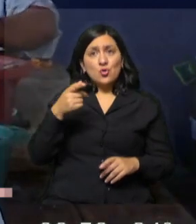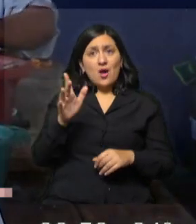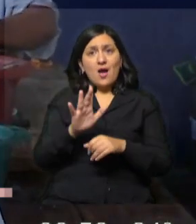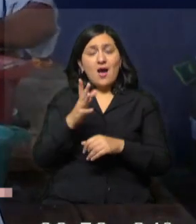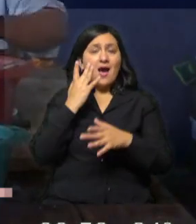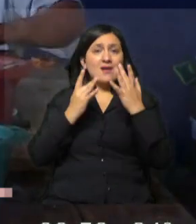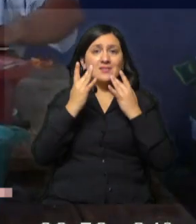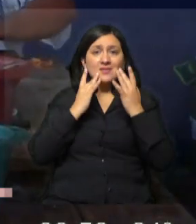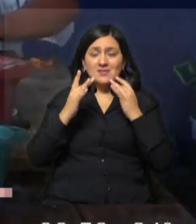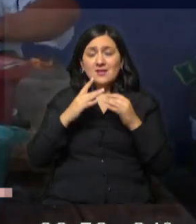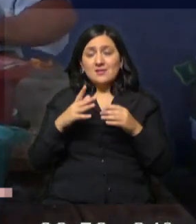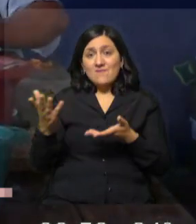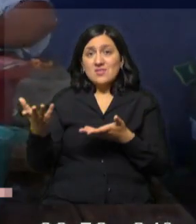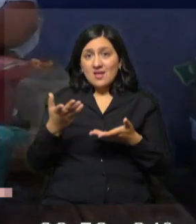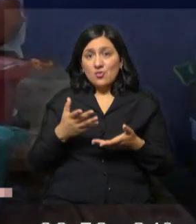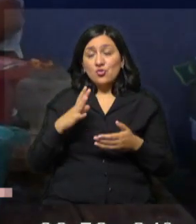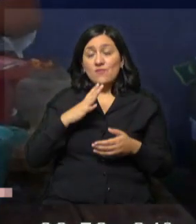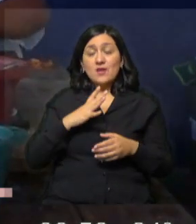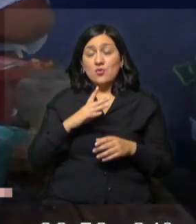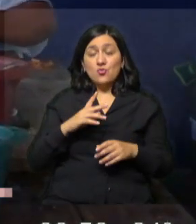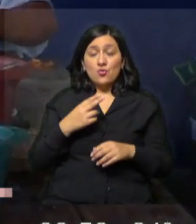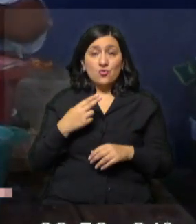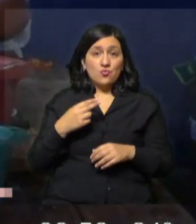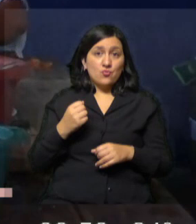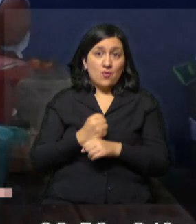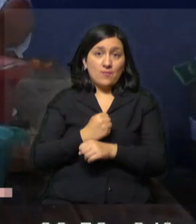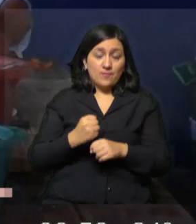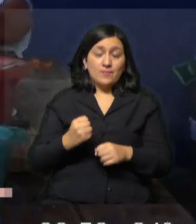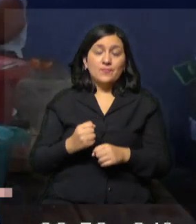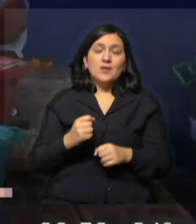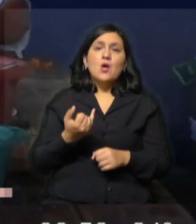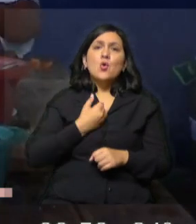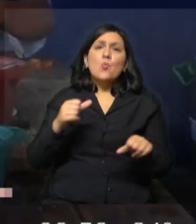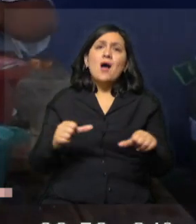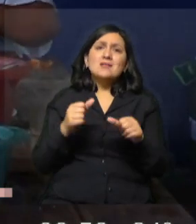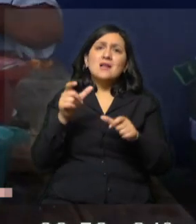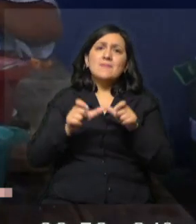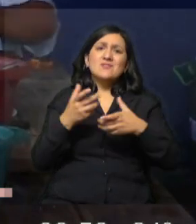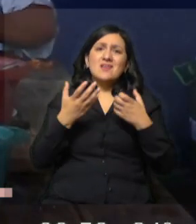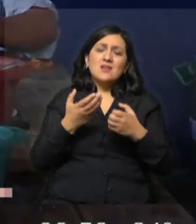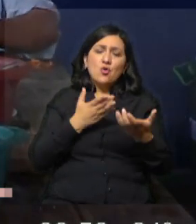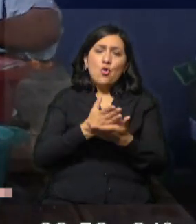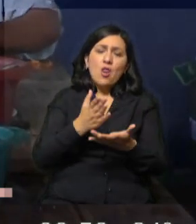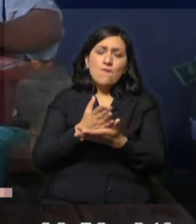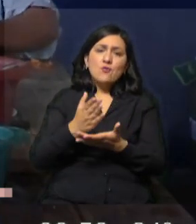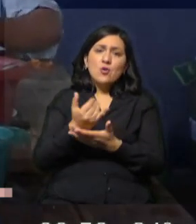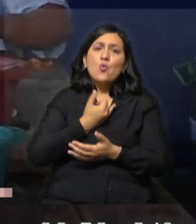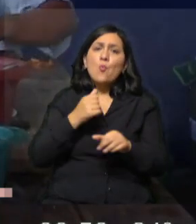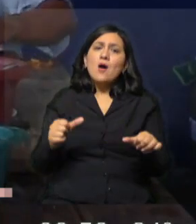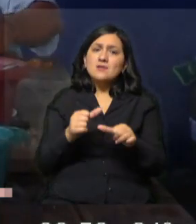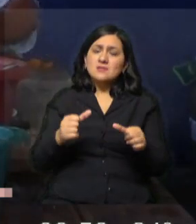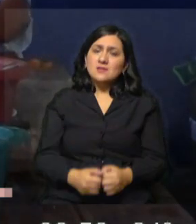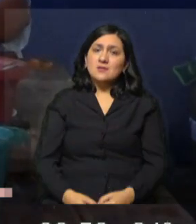que todavía no confirmó. Bien, Julio, tirame cómo puede hacer la persona, el televidente que quiere colaborar con esta olla, qué vías tiene para hacerlo.